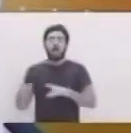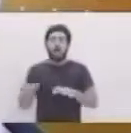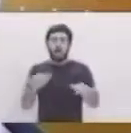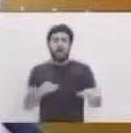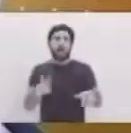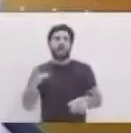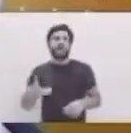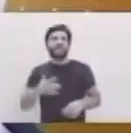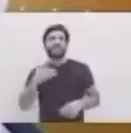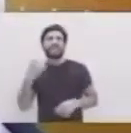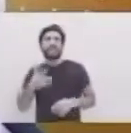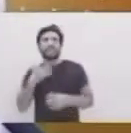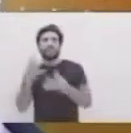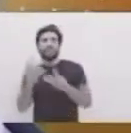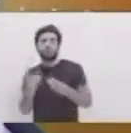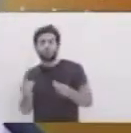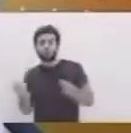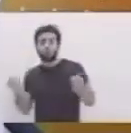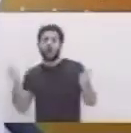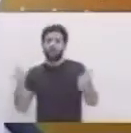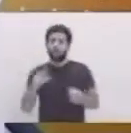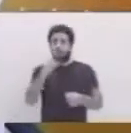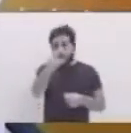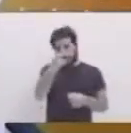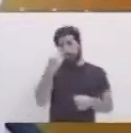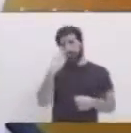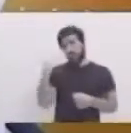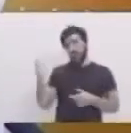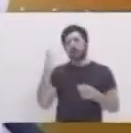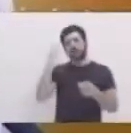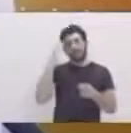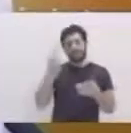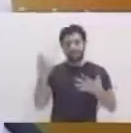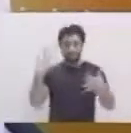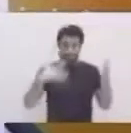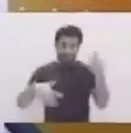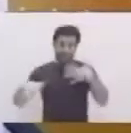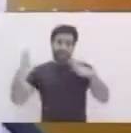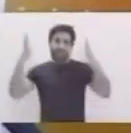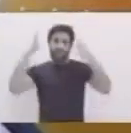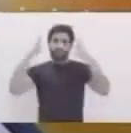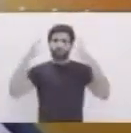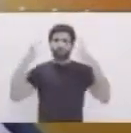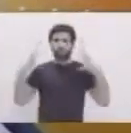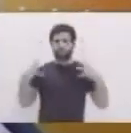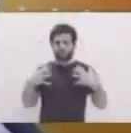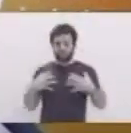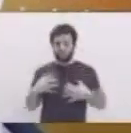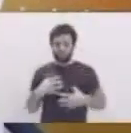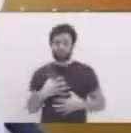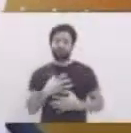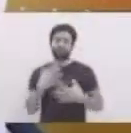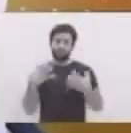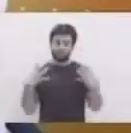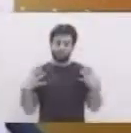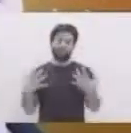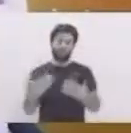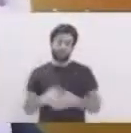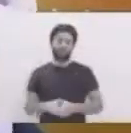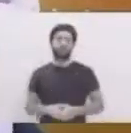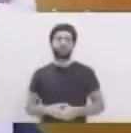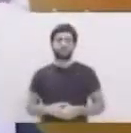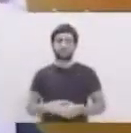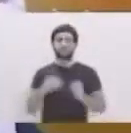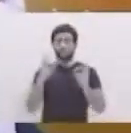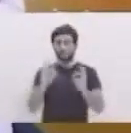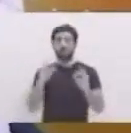que, aparte de la dulzura, también como los rasgos. No sabría cómo explicarlo, pero sí se logra entender en el cambio tal vez de la